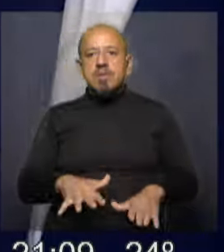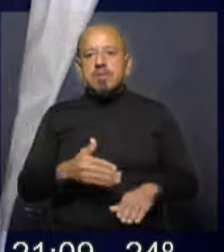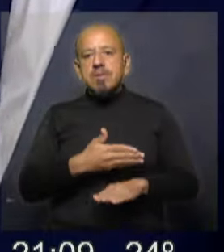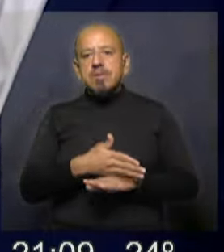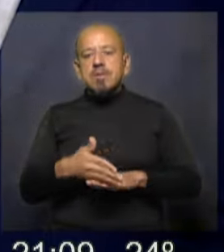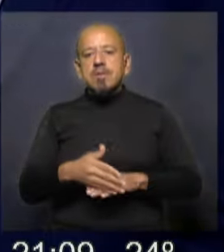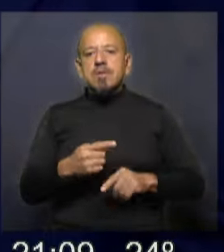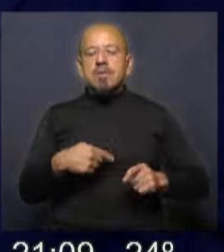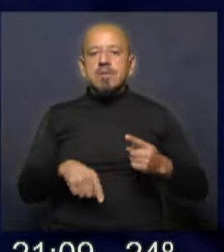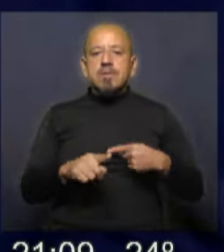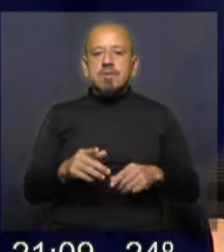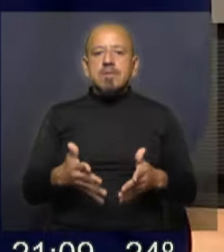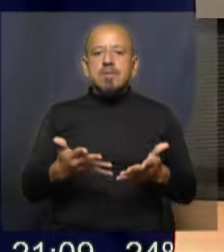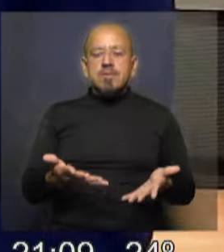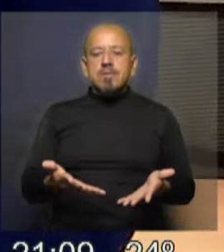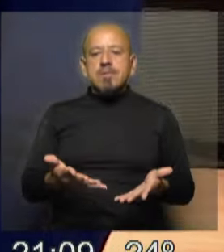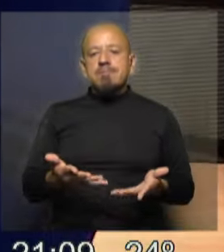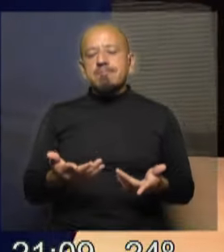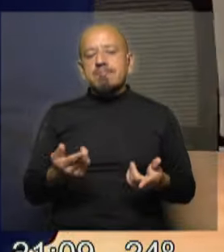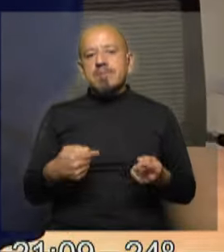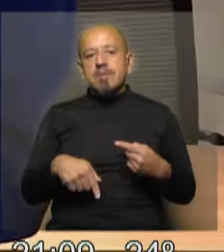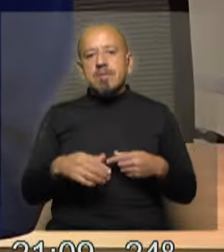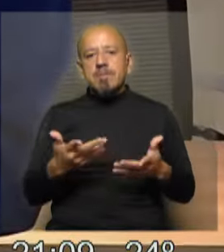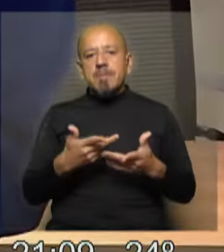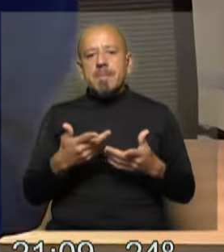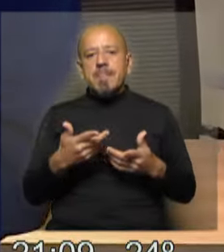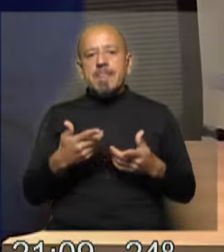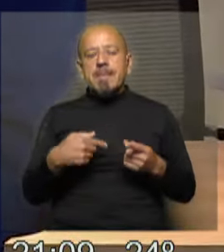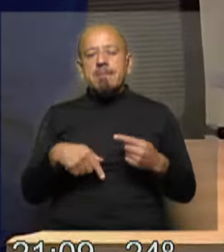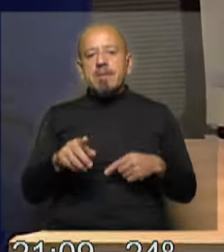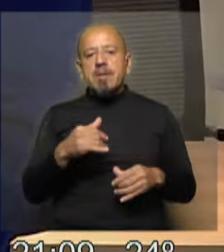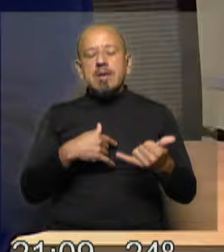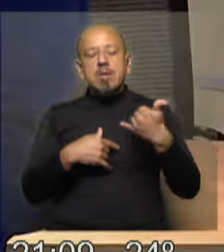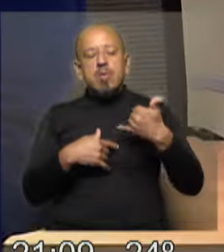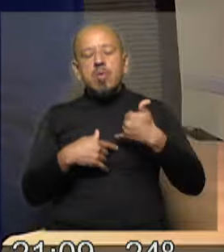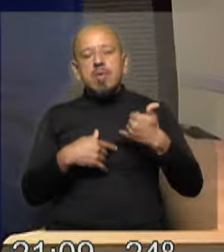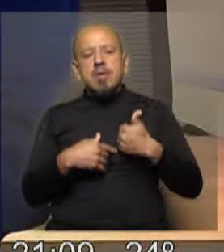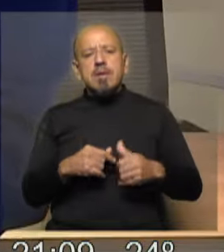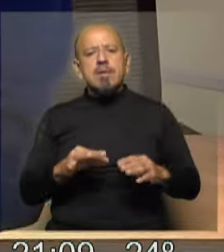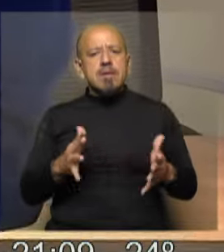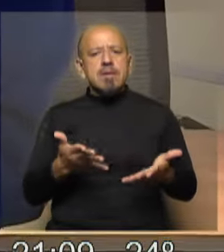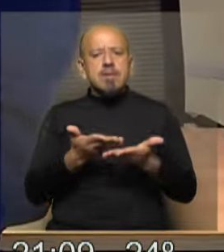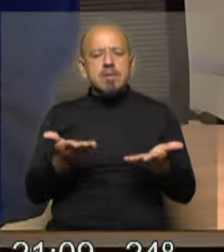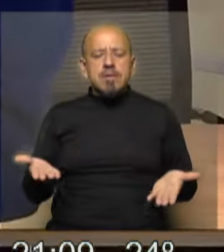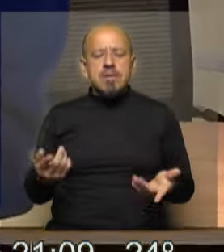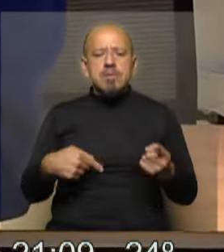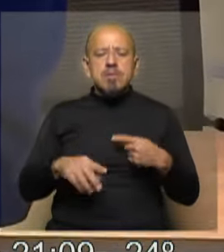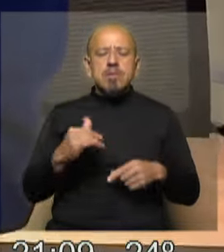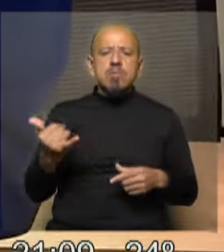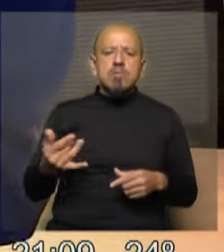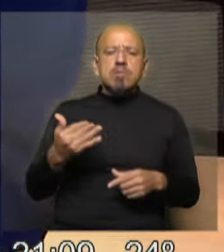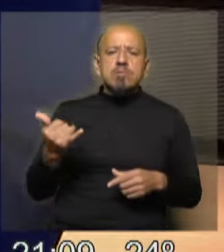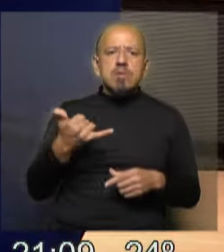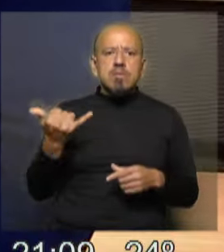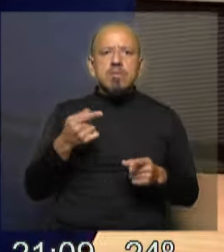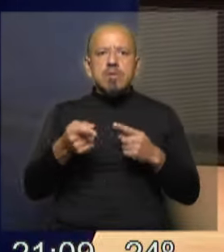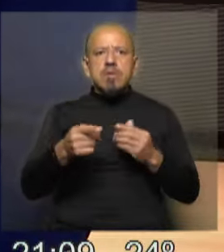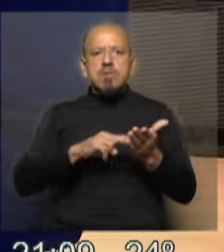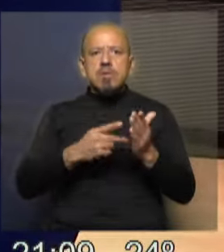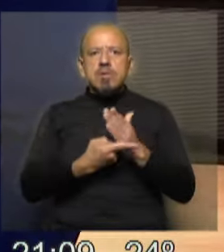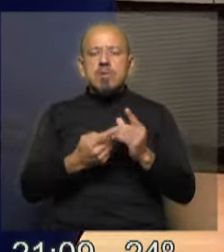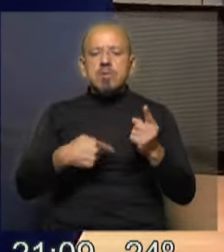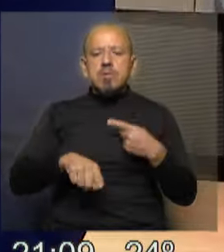rato más, está hace horas acá, pero bueno, está acompañándonos en Mirá para contarnos un poco más de qué se trata, hace cuánto tiempo están trabajando en este proyecto